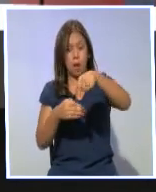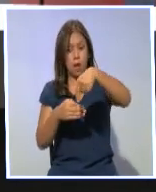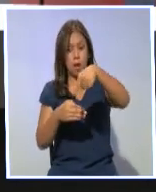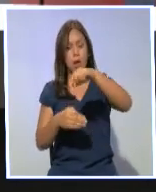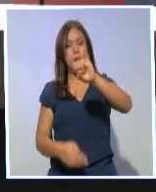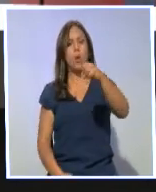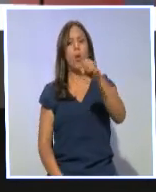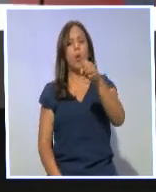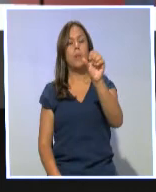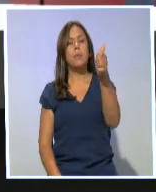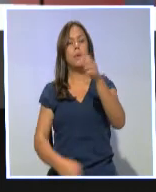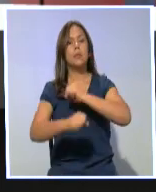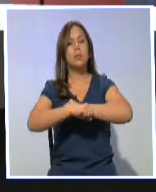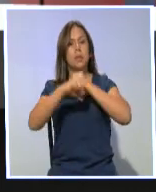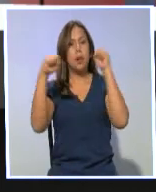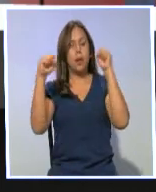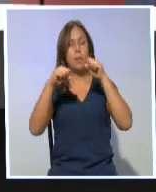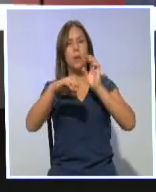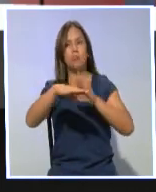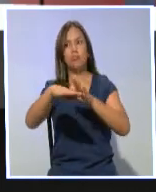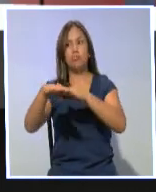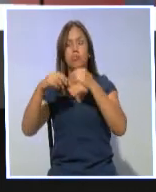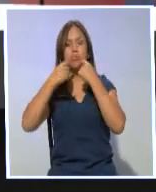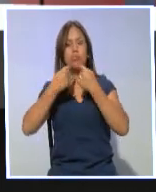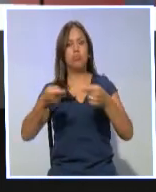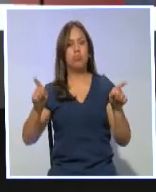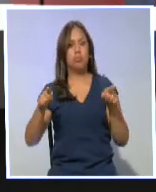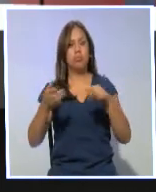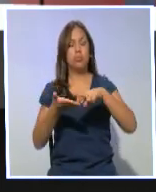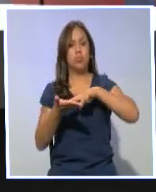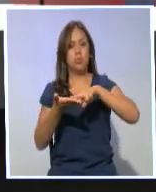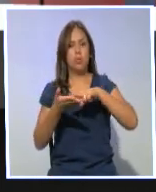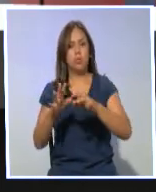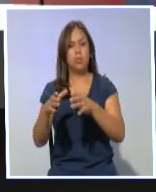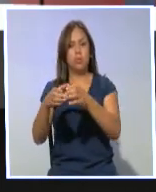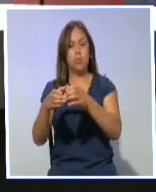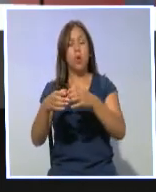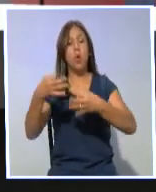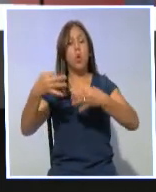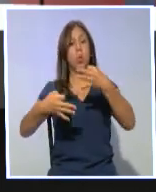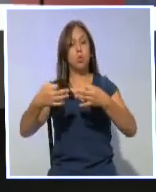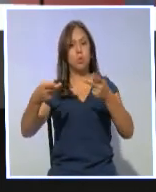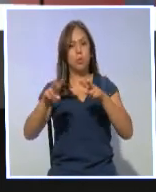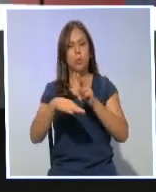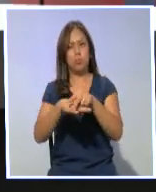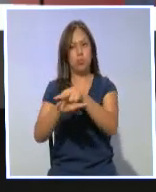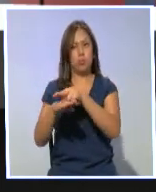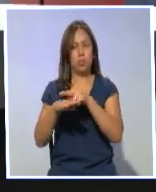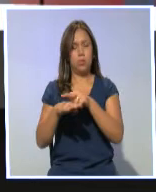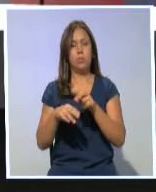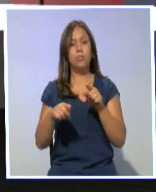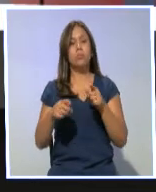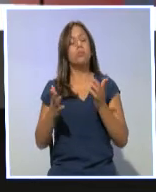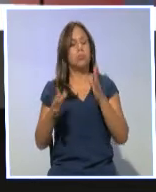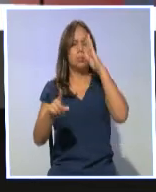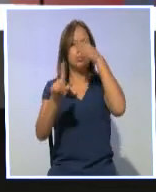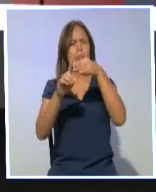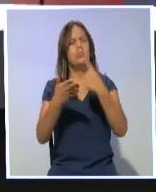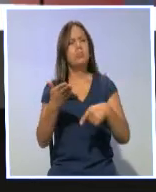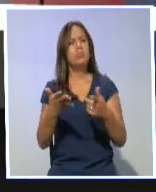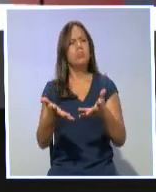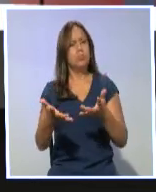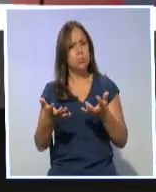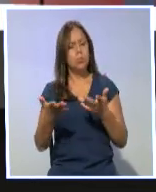a las 10 de la mañana ha sido convocada una sesión conjunta de la Comisión de Justicia y de Fiscalización con el propósito de